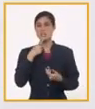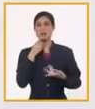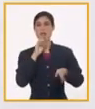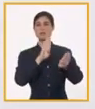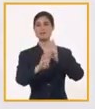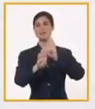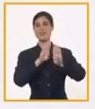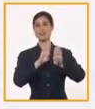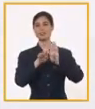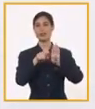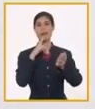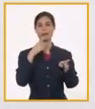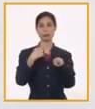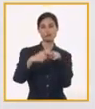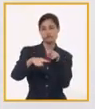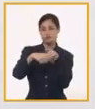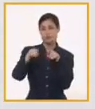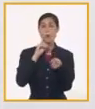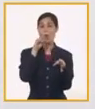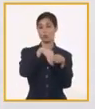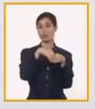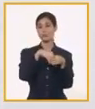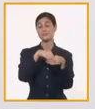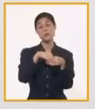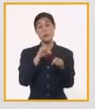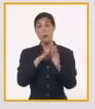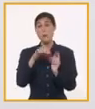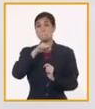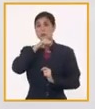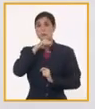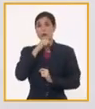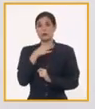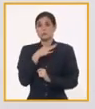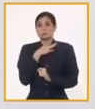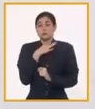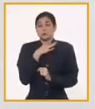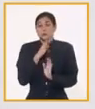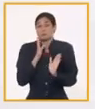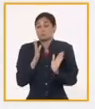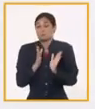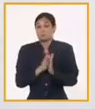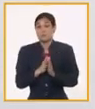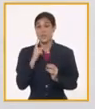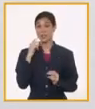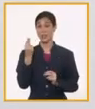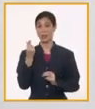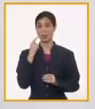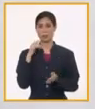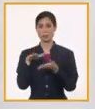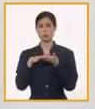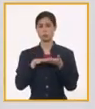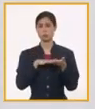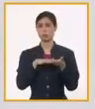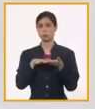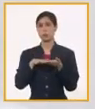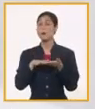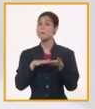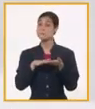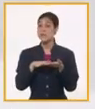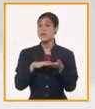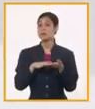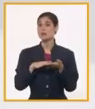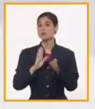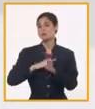los pueblos. Pues llegó aquí pobre, como era lógico en aquella época, pero llegó a tener una tienda de esas en el pueblo. Pero mi